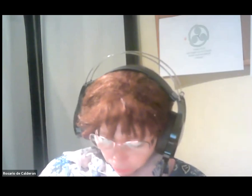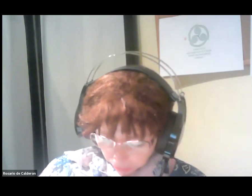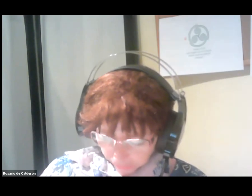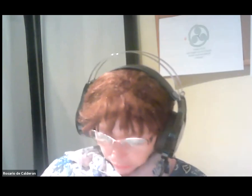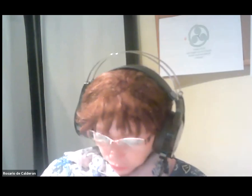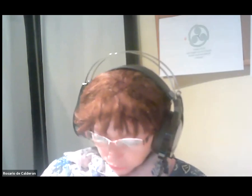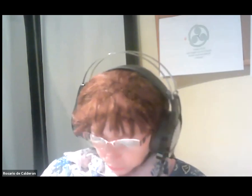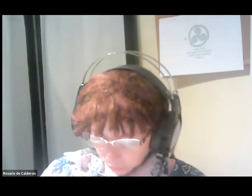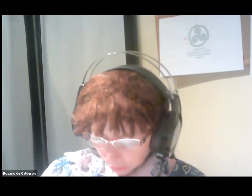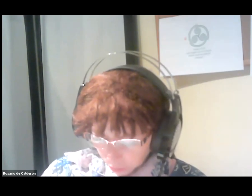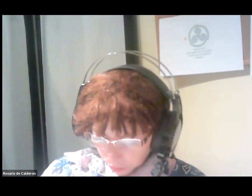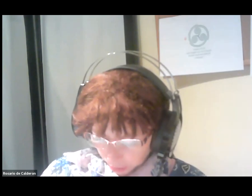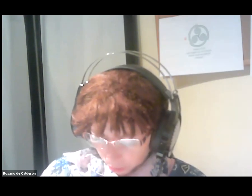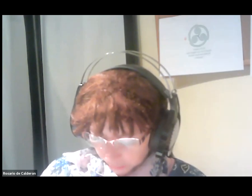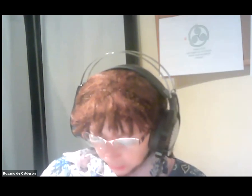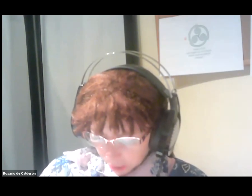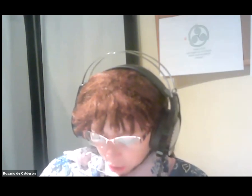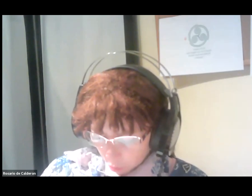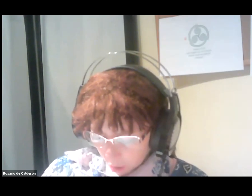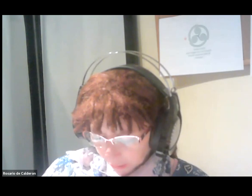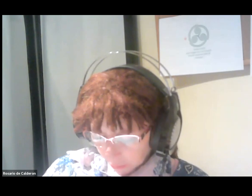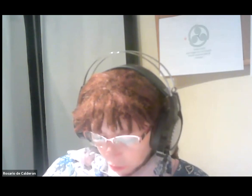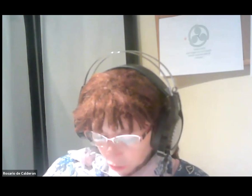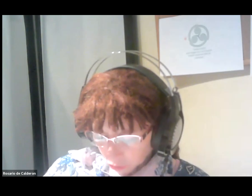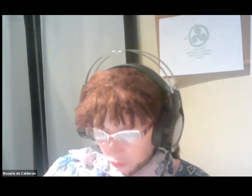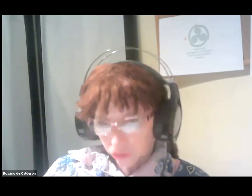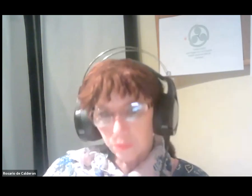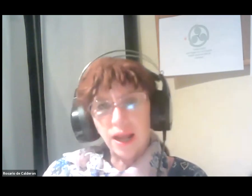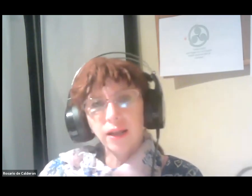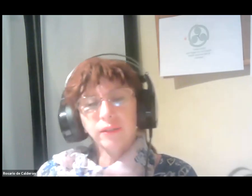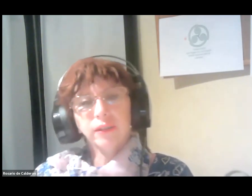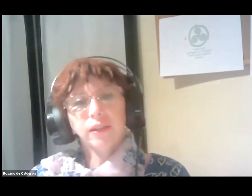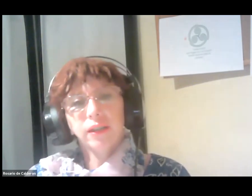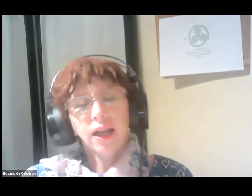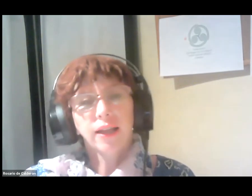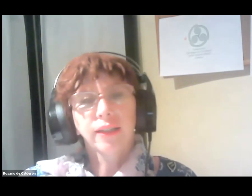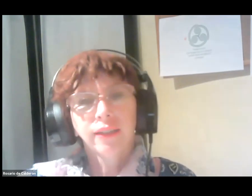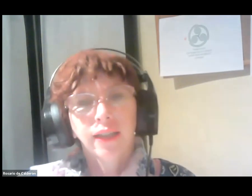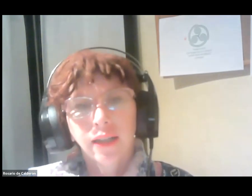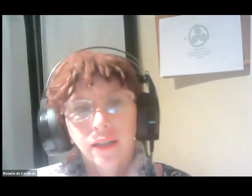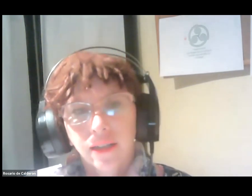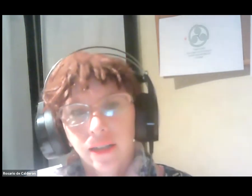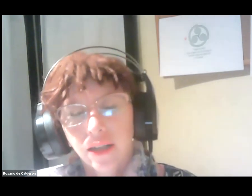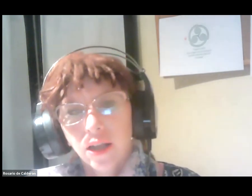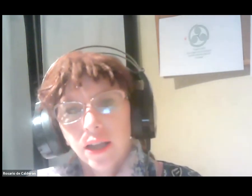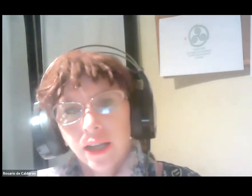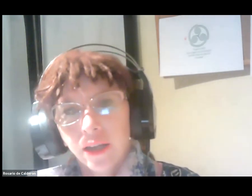vamos a hacer entonces un cambio de rol como haríamos nosotros para atender